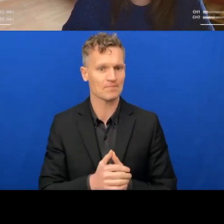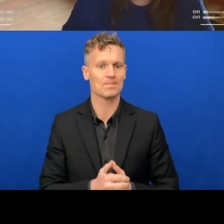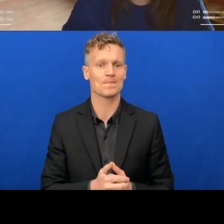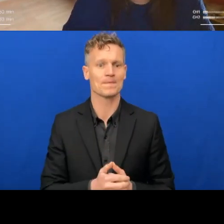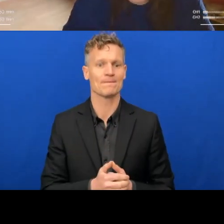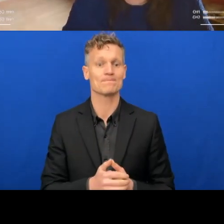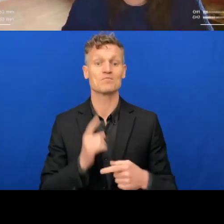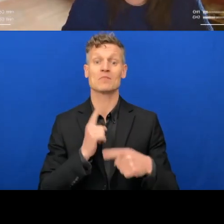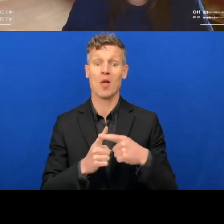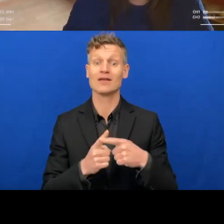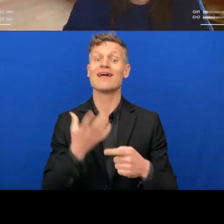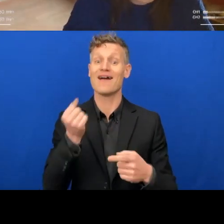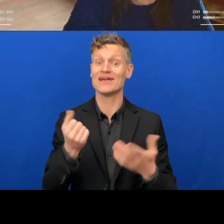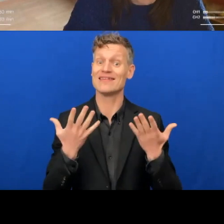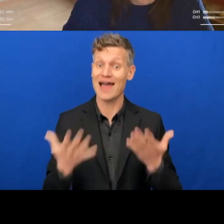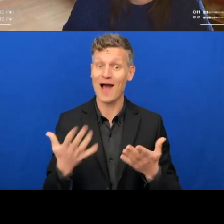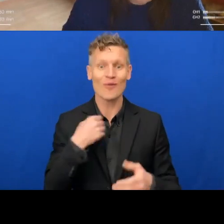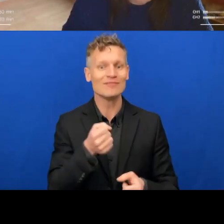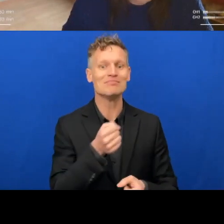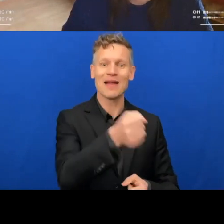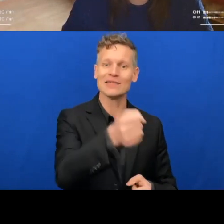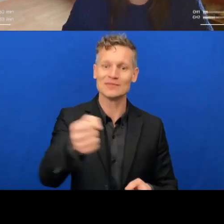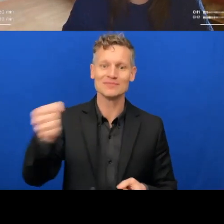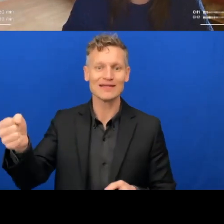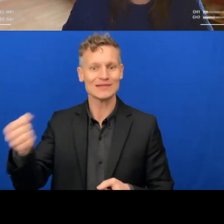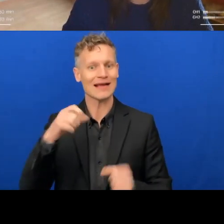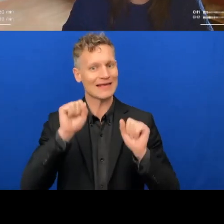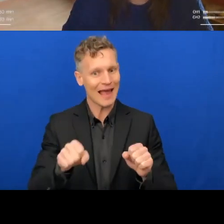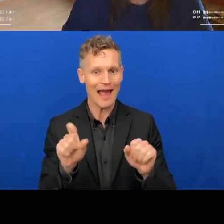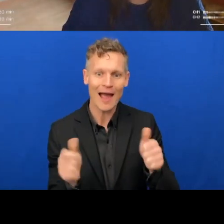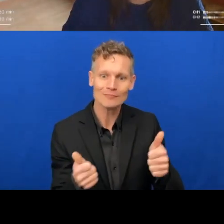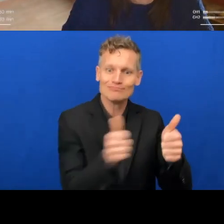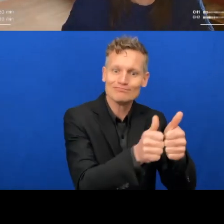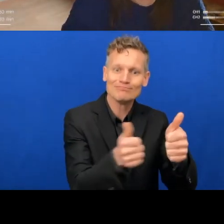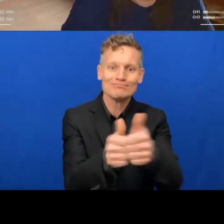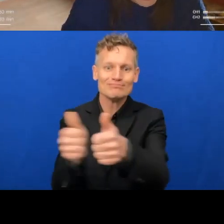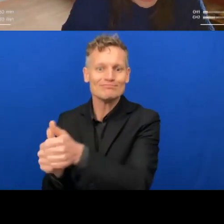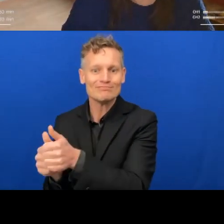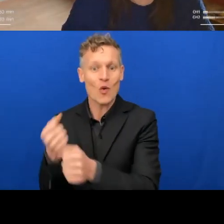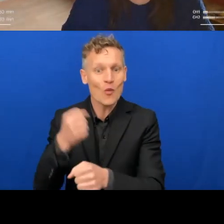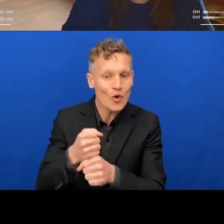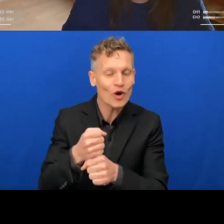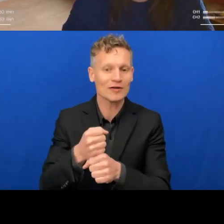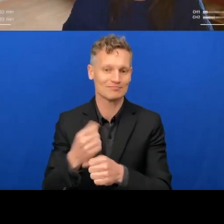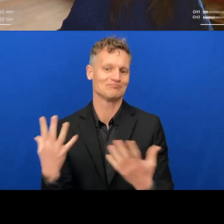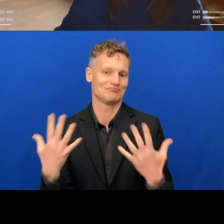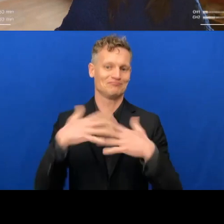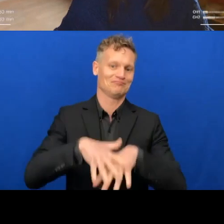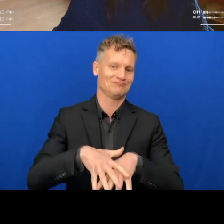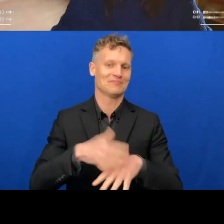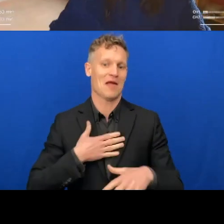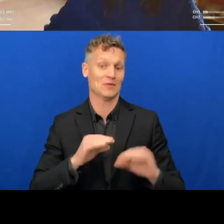en nuestro programa de maestría también tiene más horas de lengua de signos y tenemos